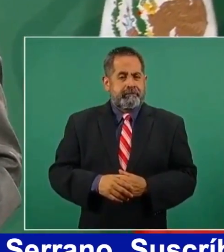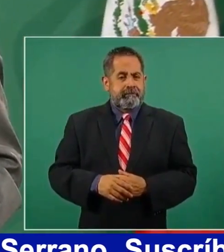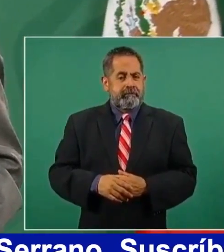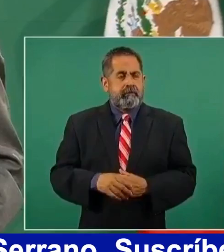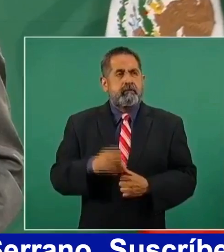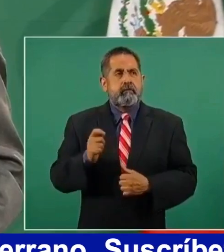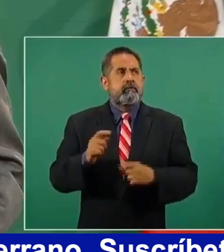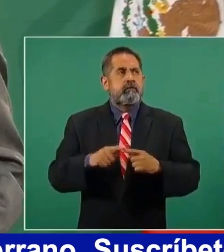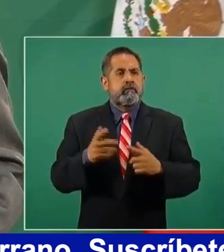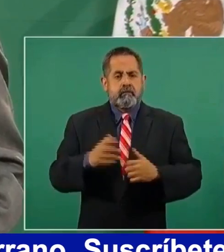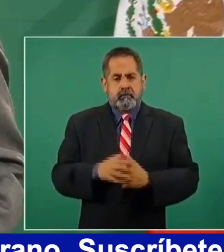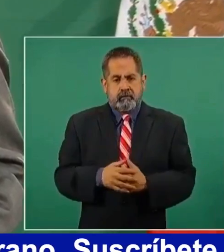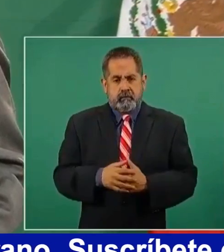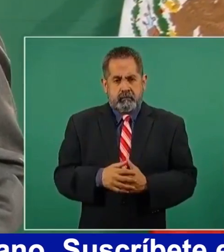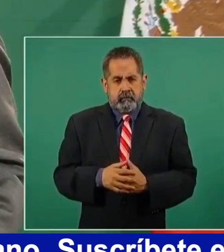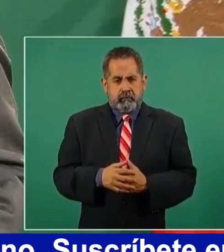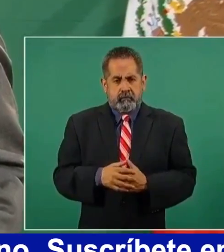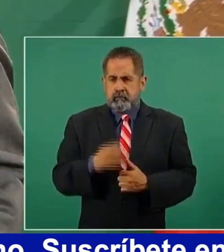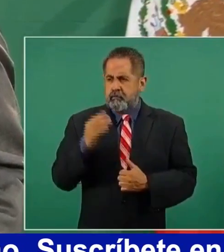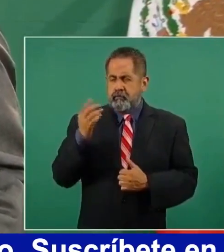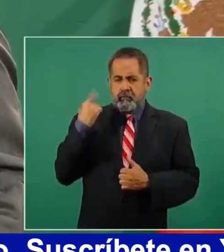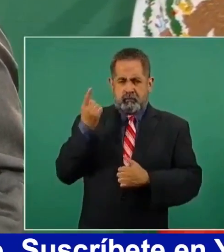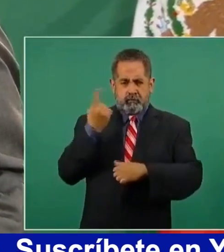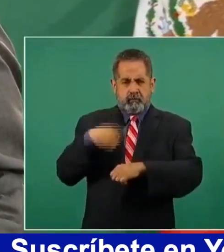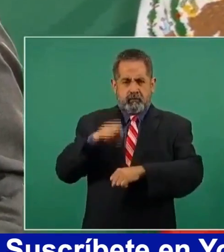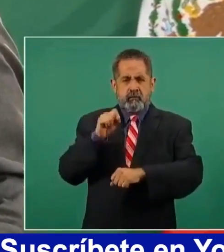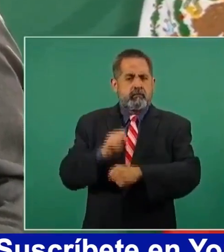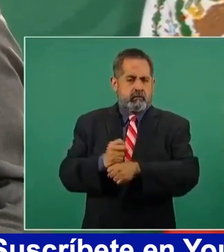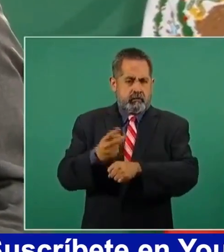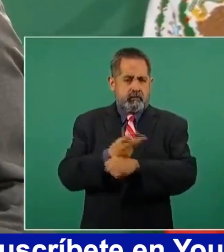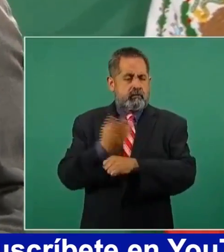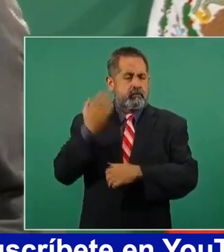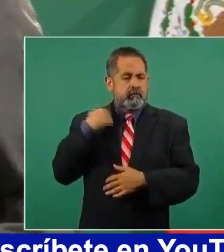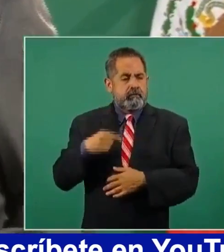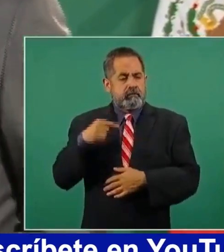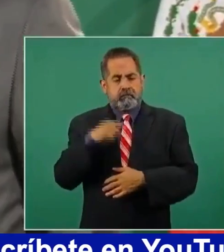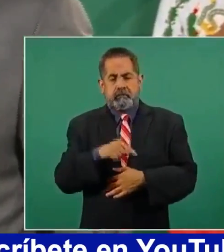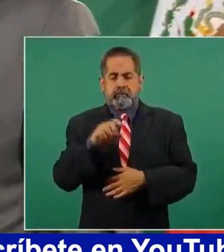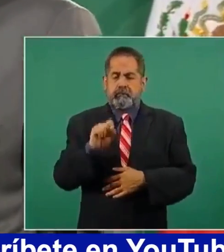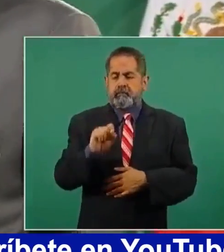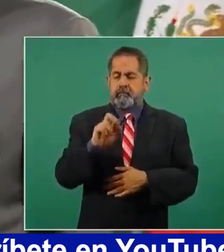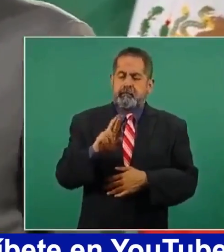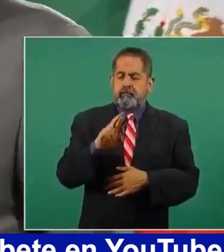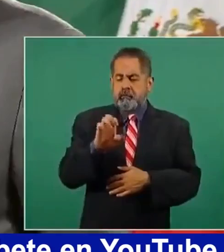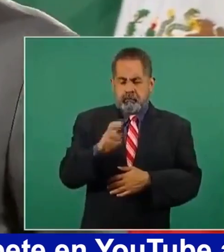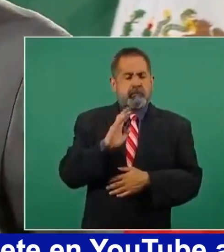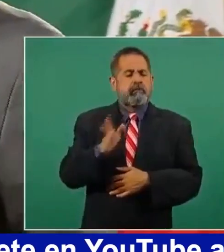hizo la semana pasada la Secretaría de Relaciones